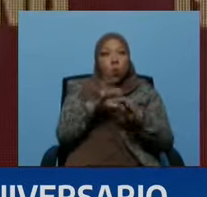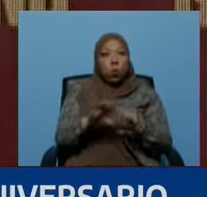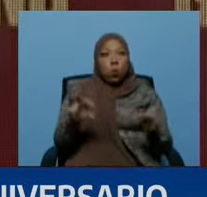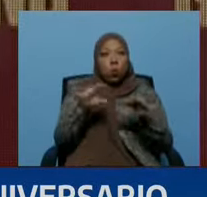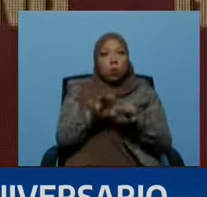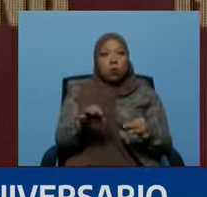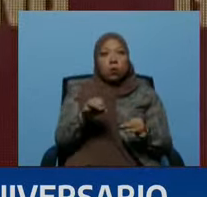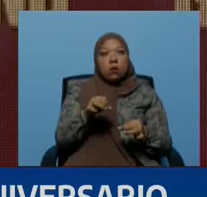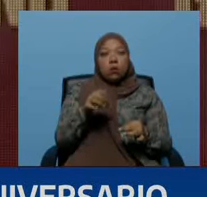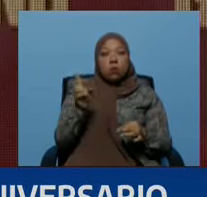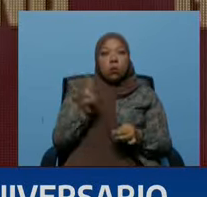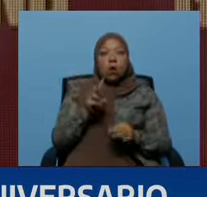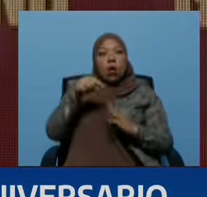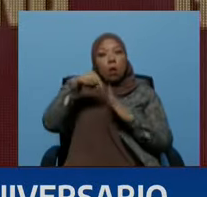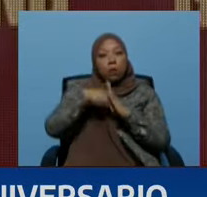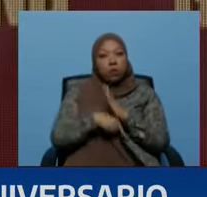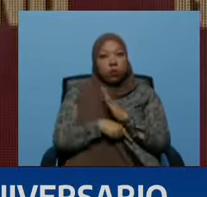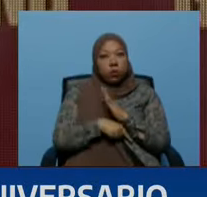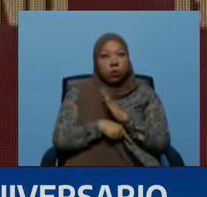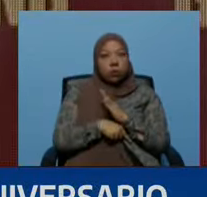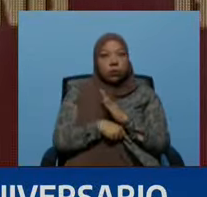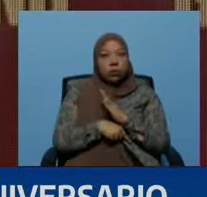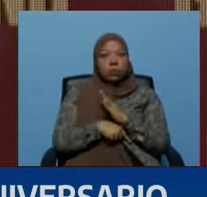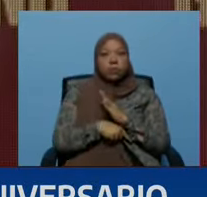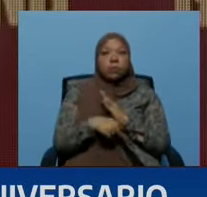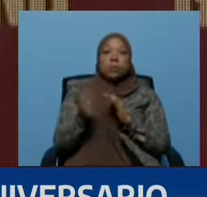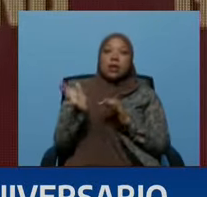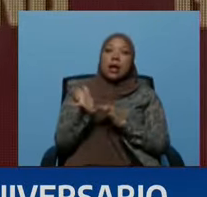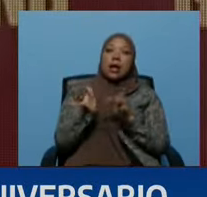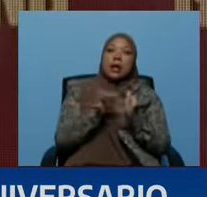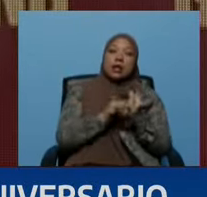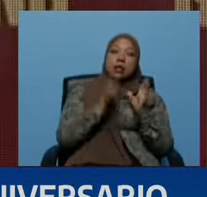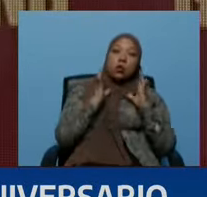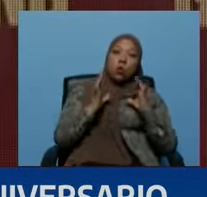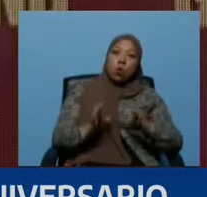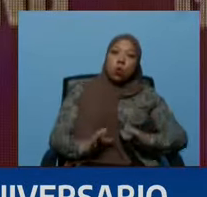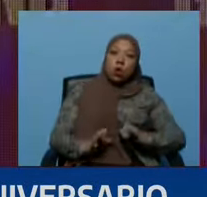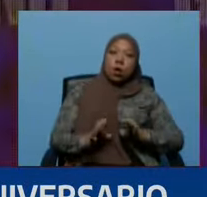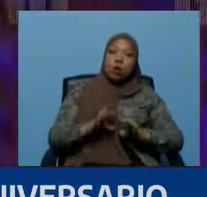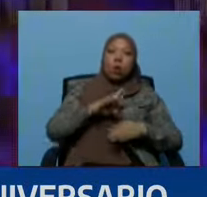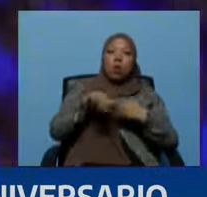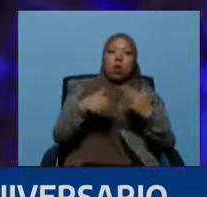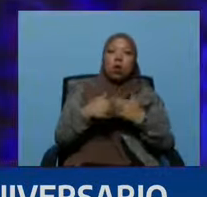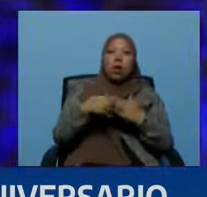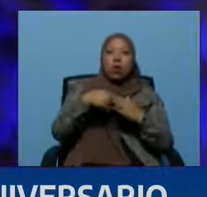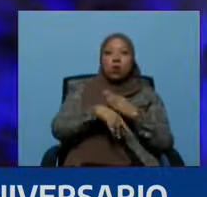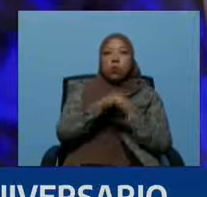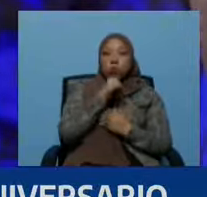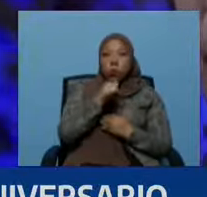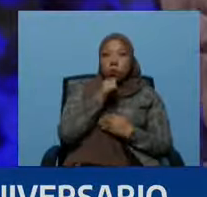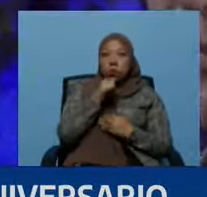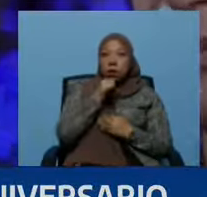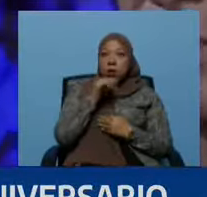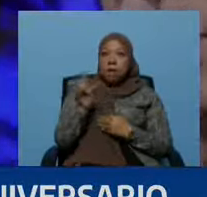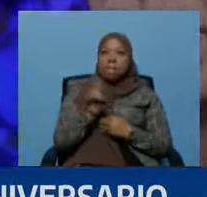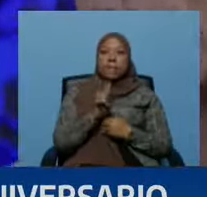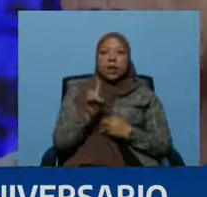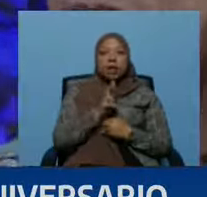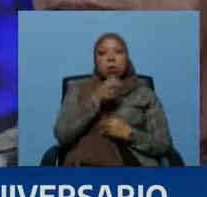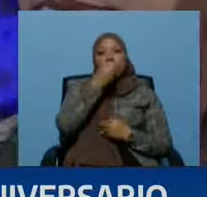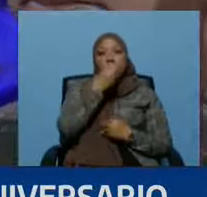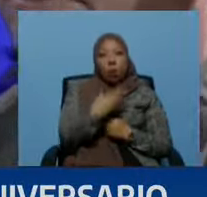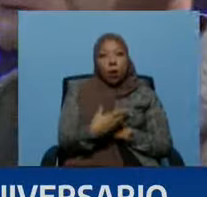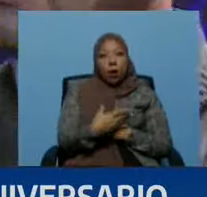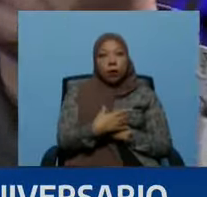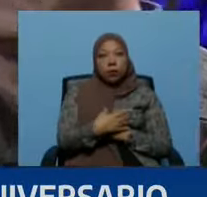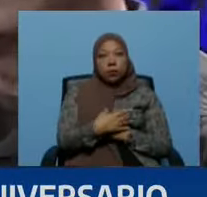entre la espiritualidad profunda en Cristo nuestro Señor, la espiritualidad profunda de esta Venezuela noble y bella,